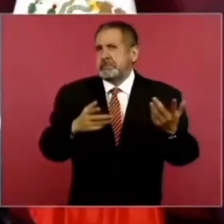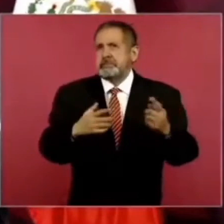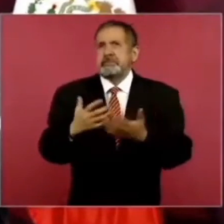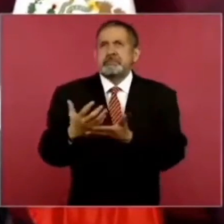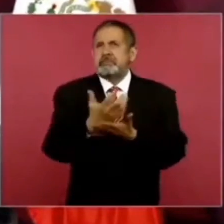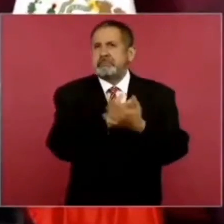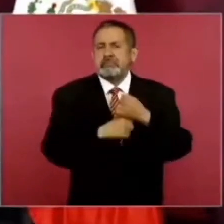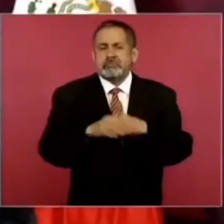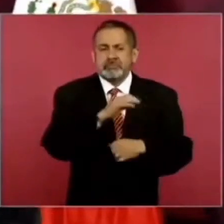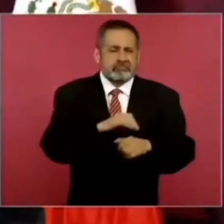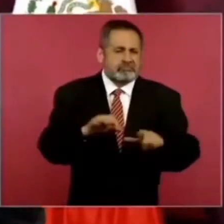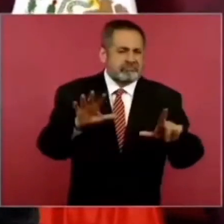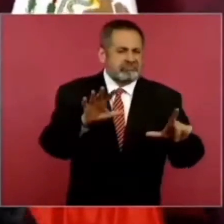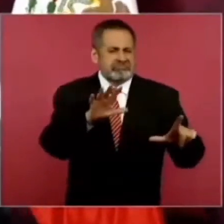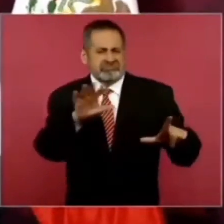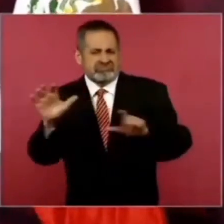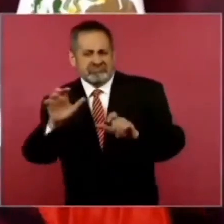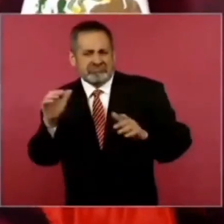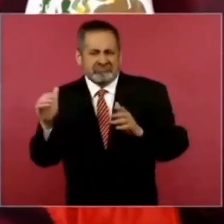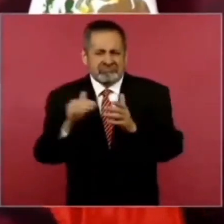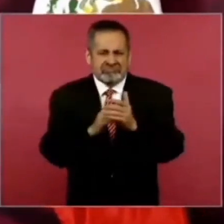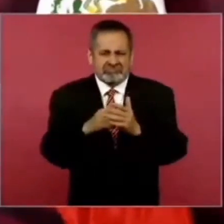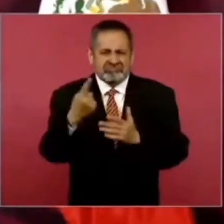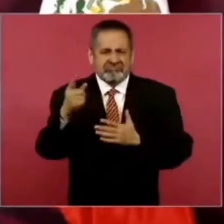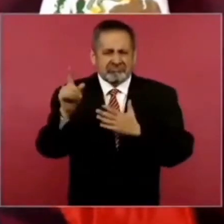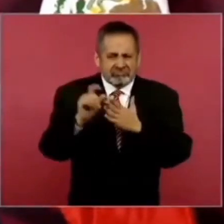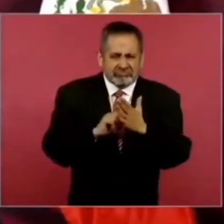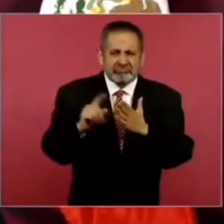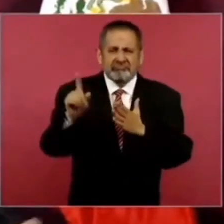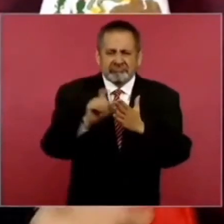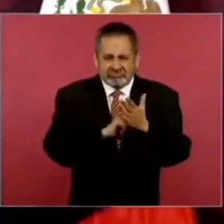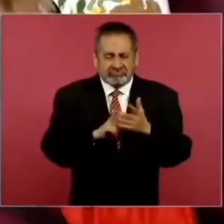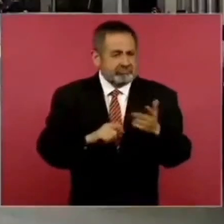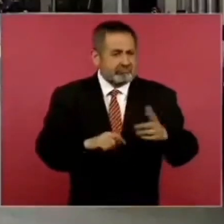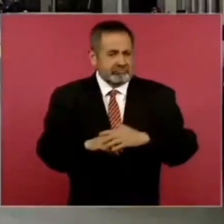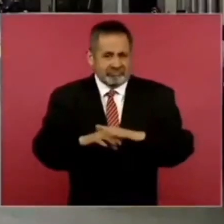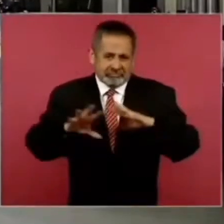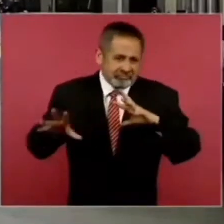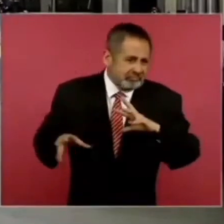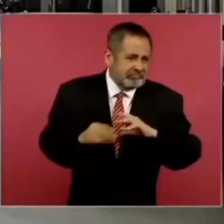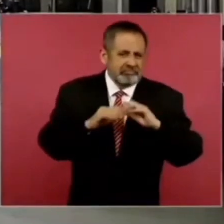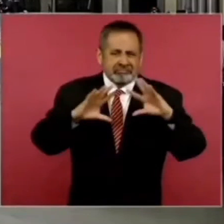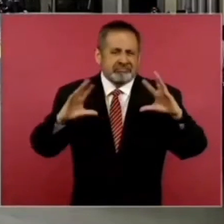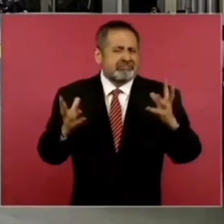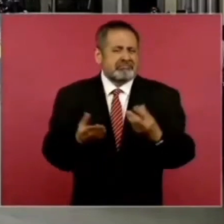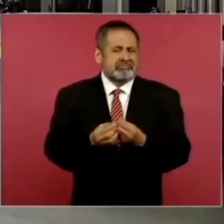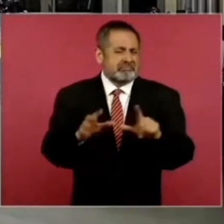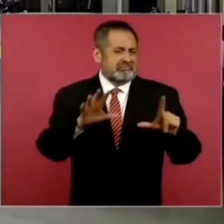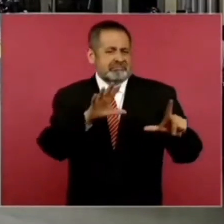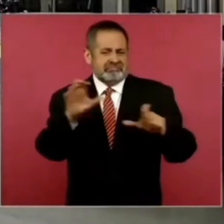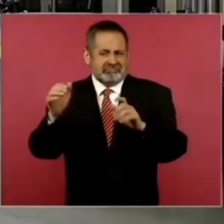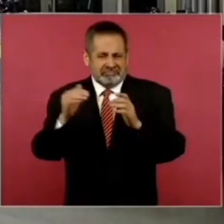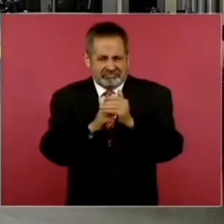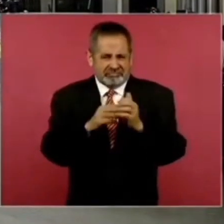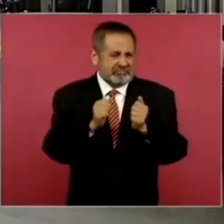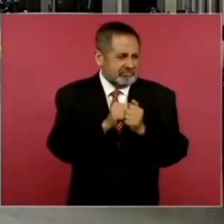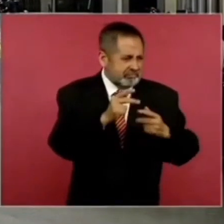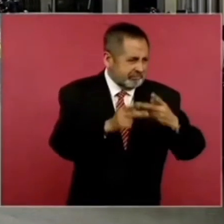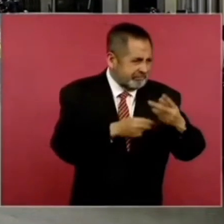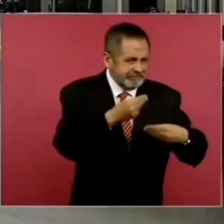gana hasta 700 mil pesos mensuales si se suma todo lo que obtienen con